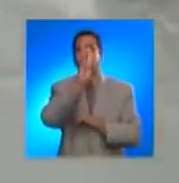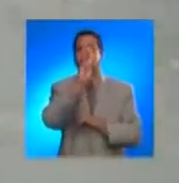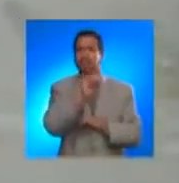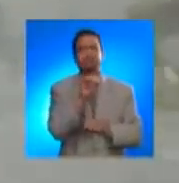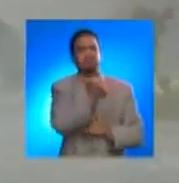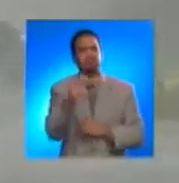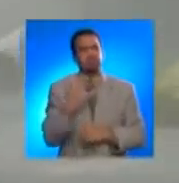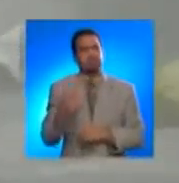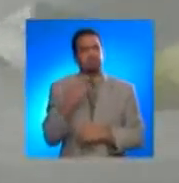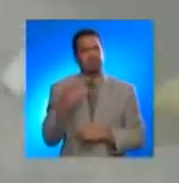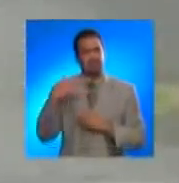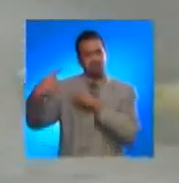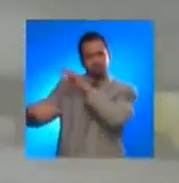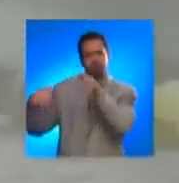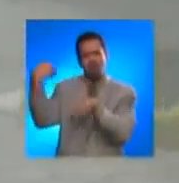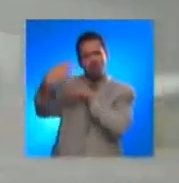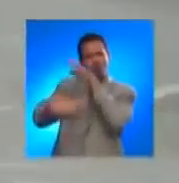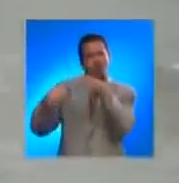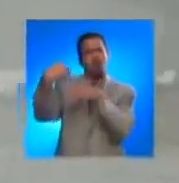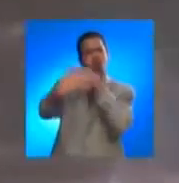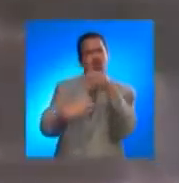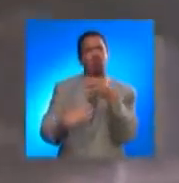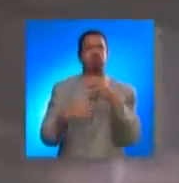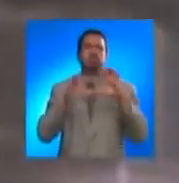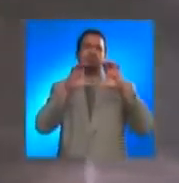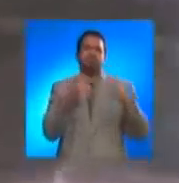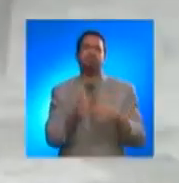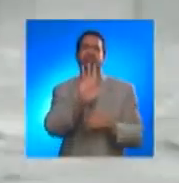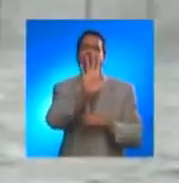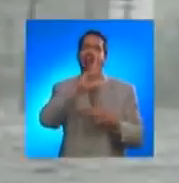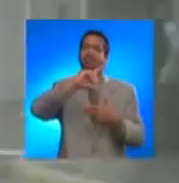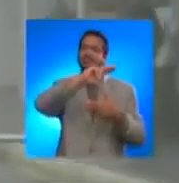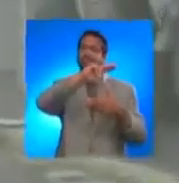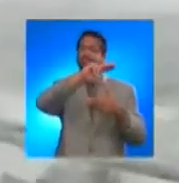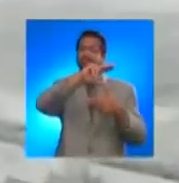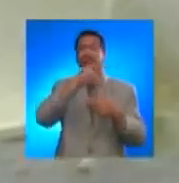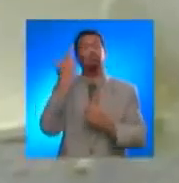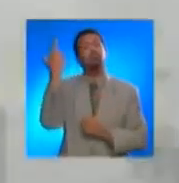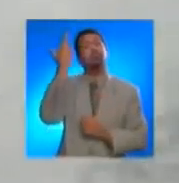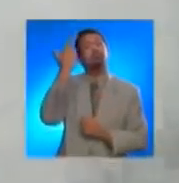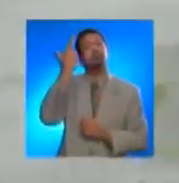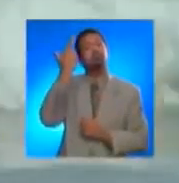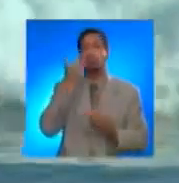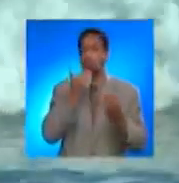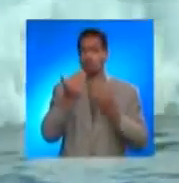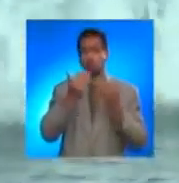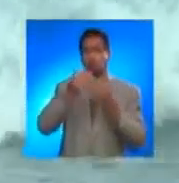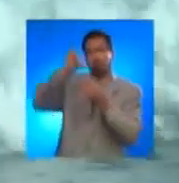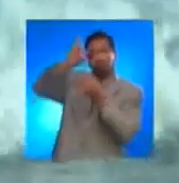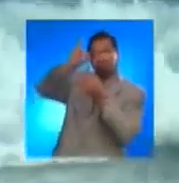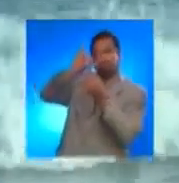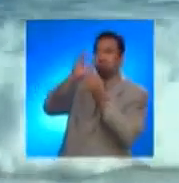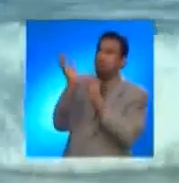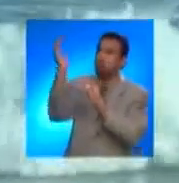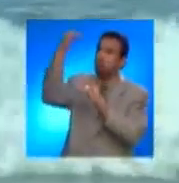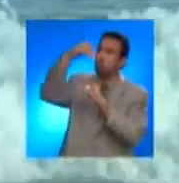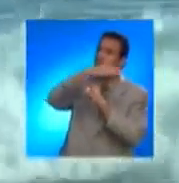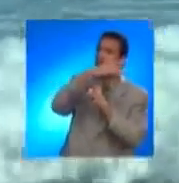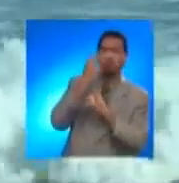ocurren en el lado de la isla por donde se acercó el tsunami, sino en el lado opuesto. Esto se observó en Vieques